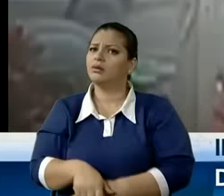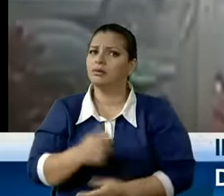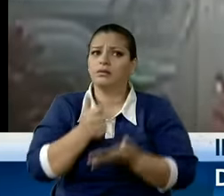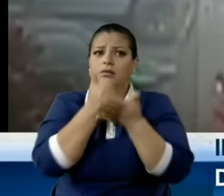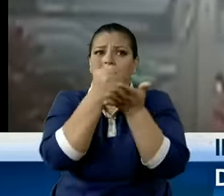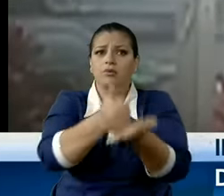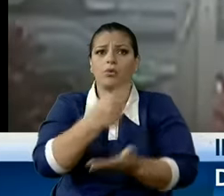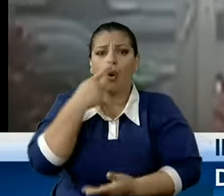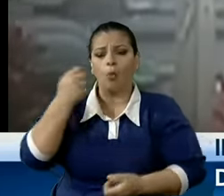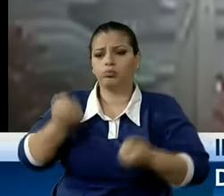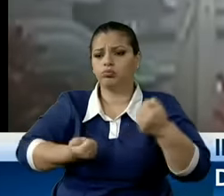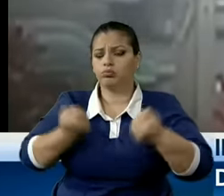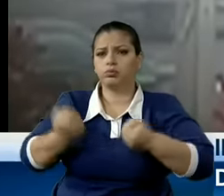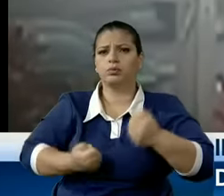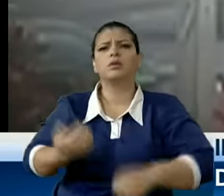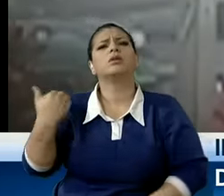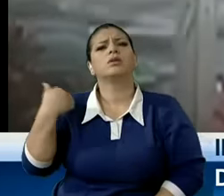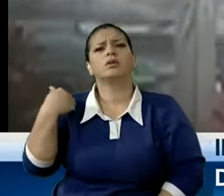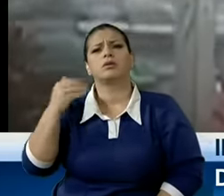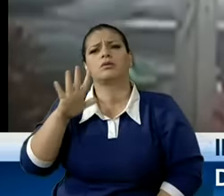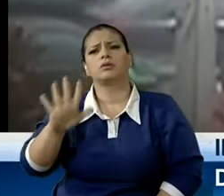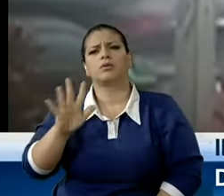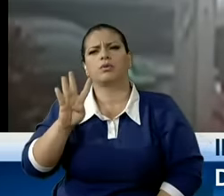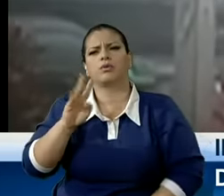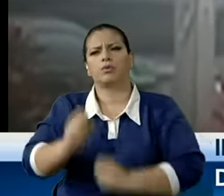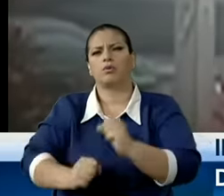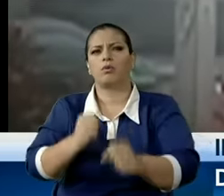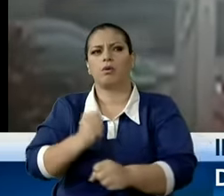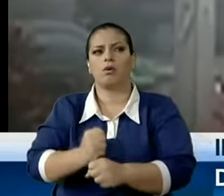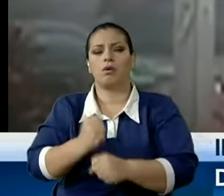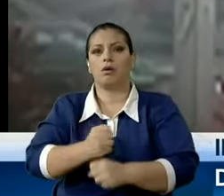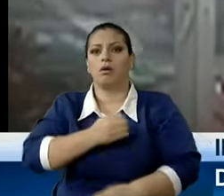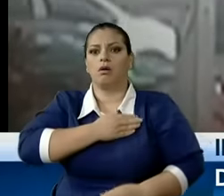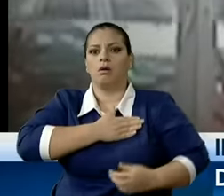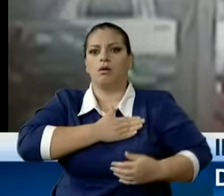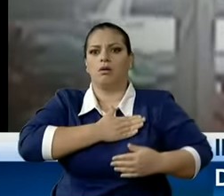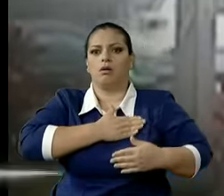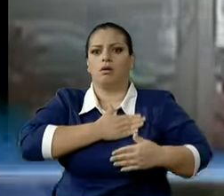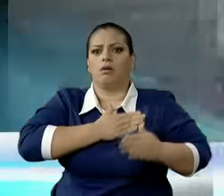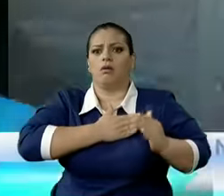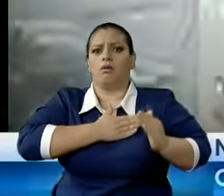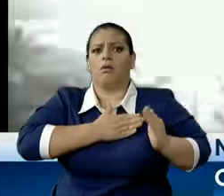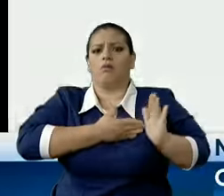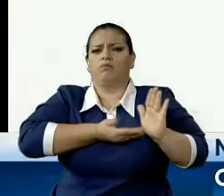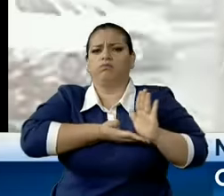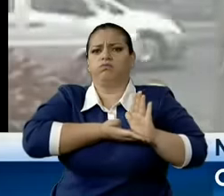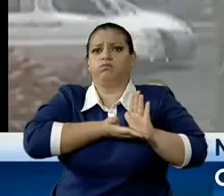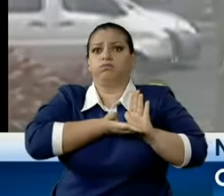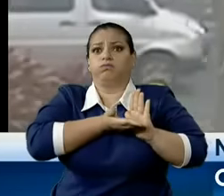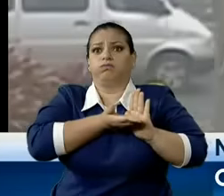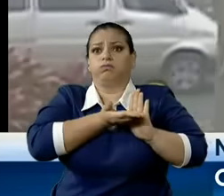aproximadamente 54 años de edad, quien presentó síntomas de hipertensión arterial y lesiones leves.